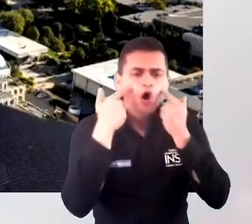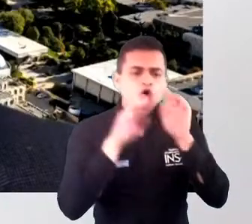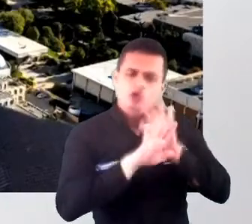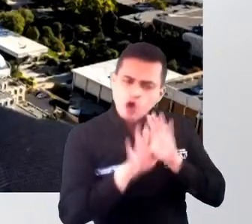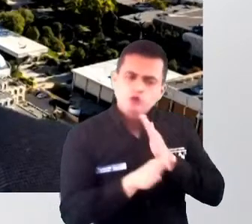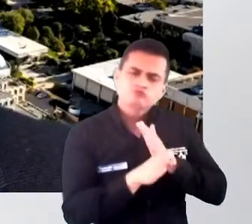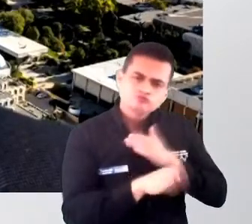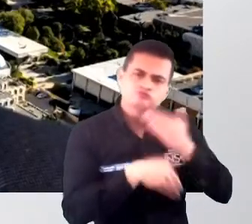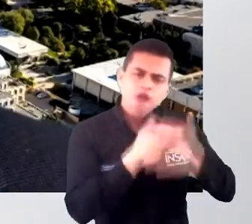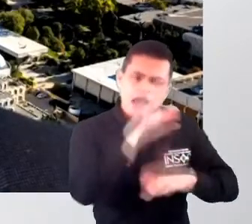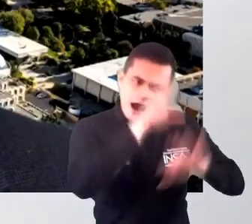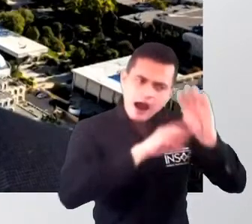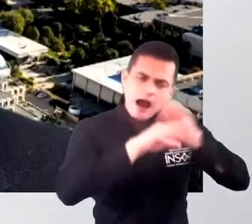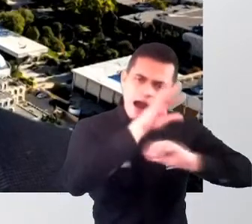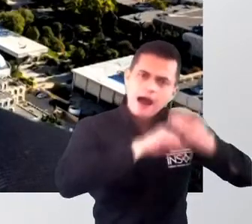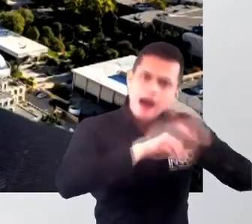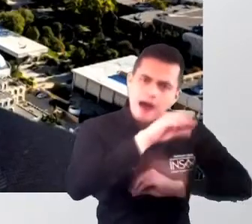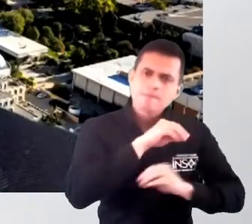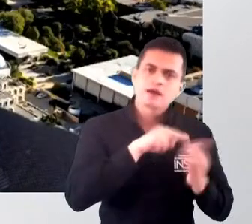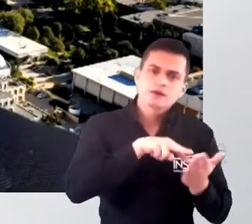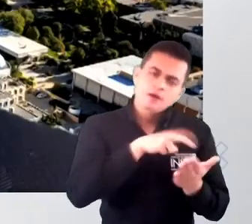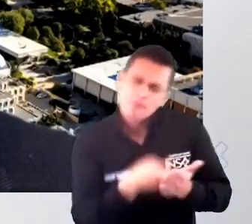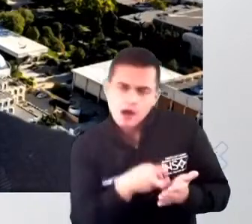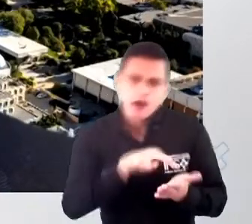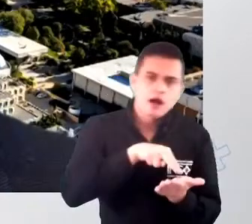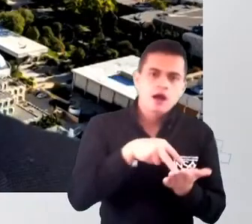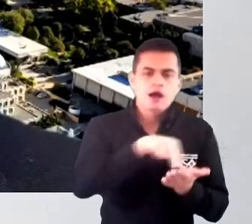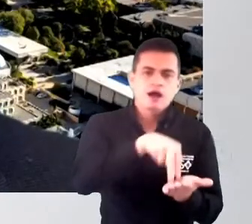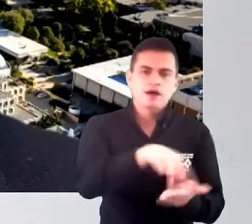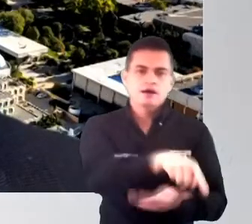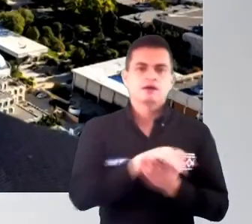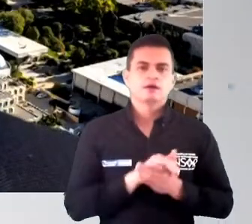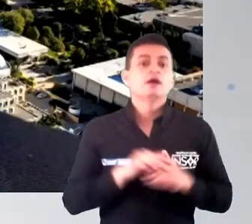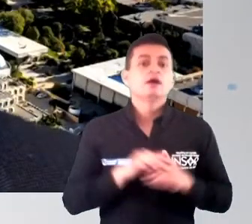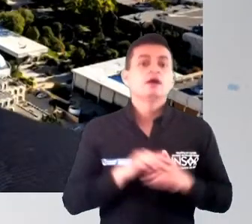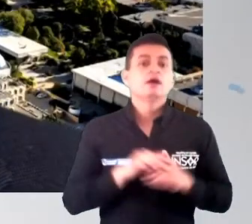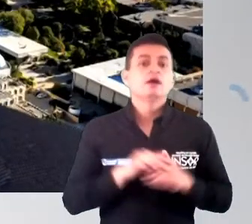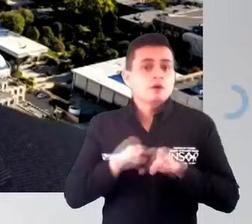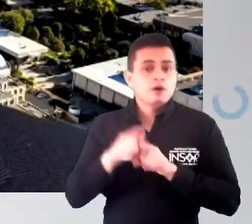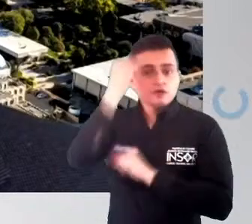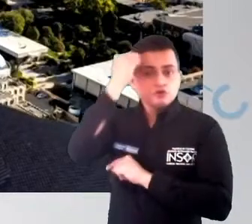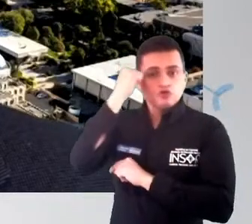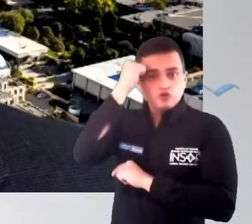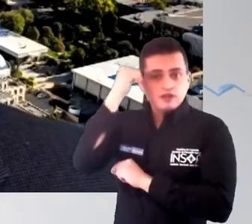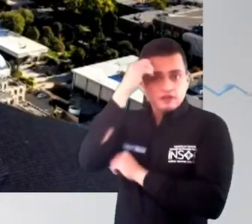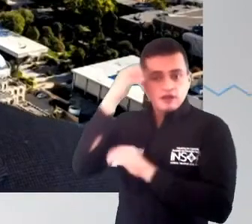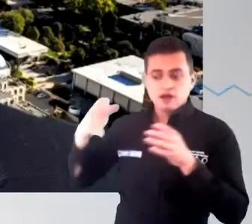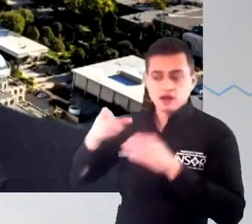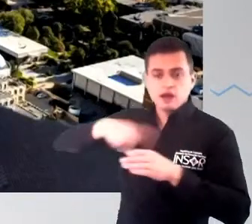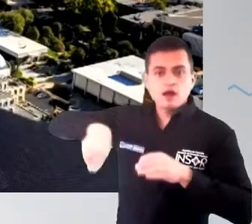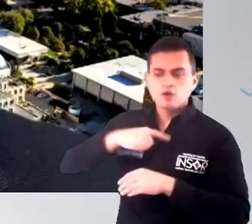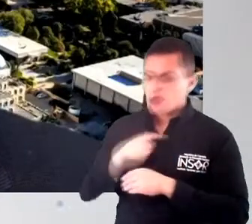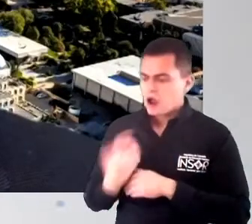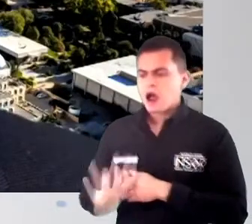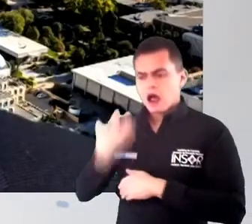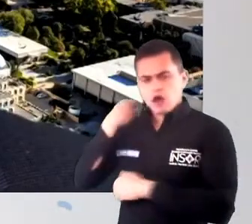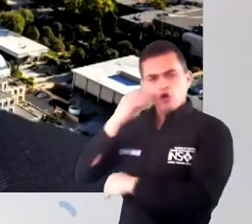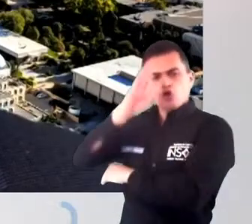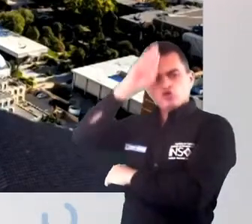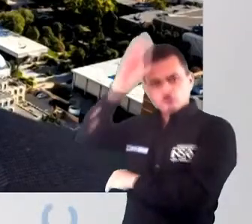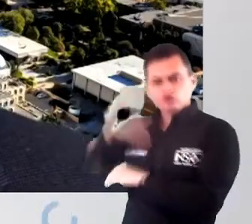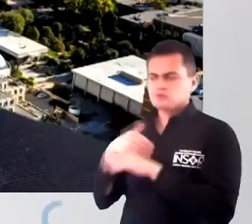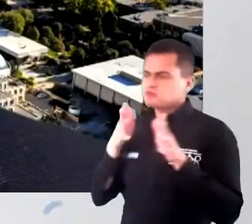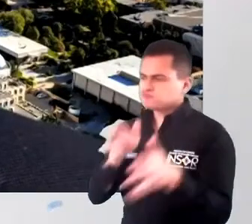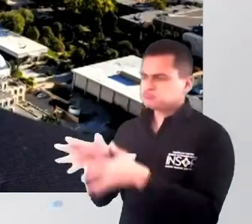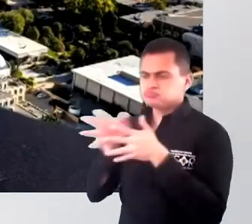Eso es lo mismo con los docentes que están aprendiendo cómo enseñar en una forma totalmente nueva. Ellos se van a